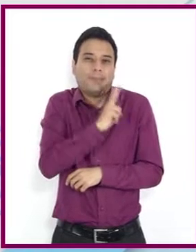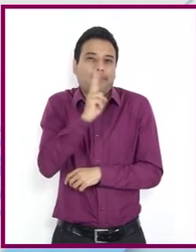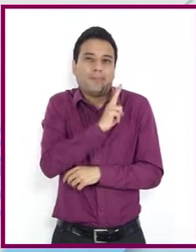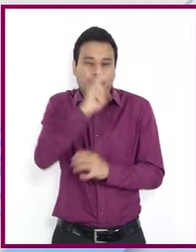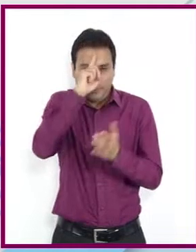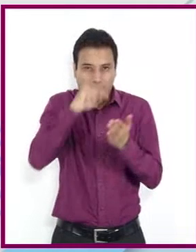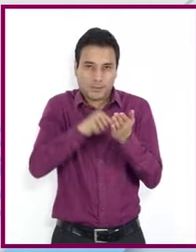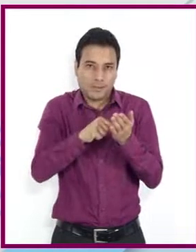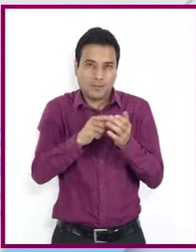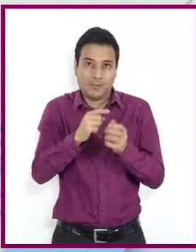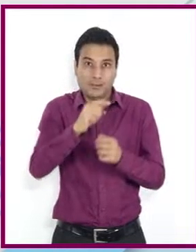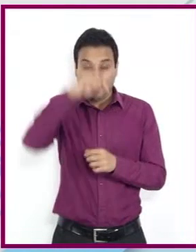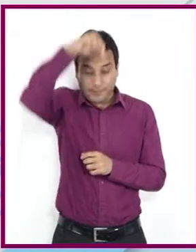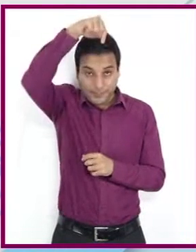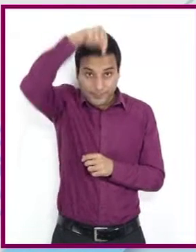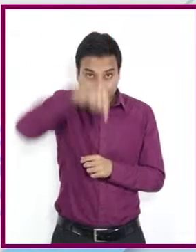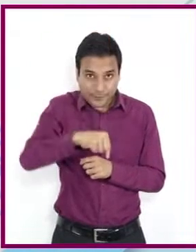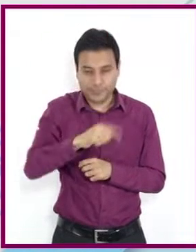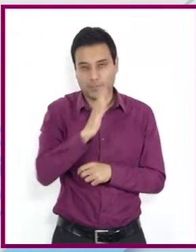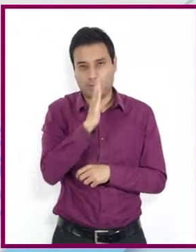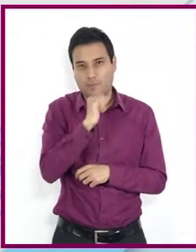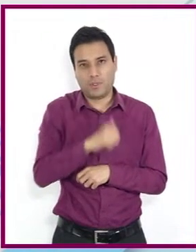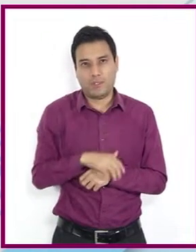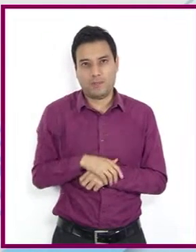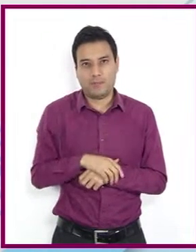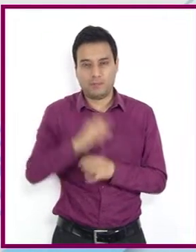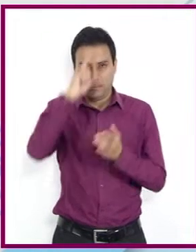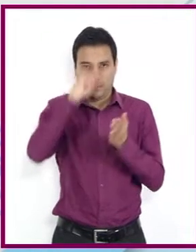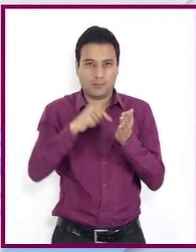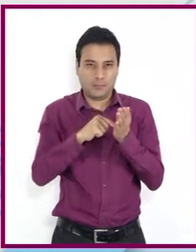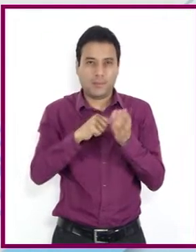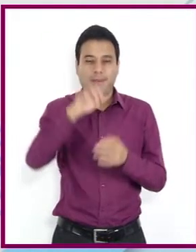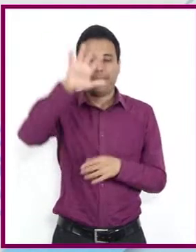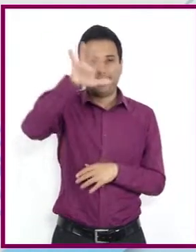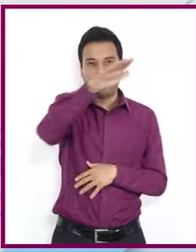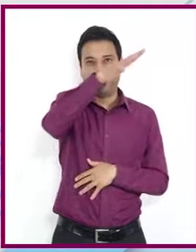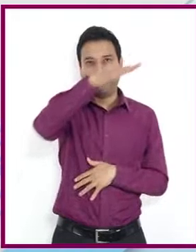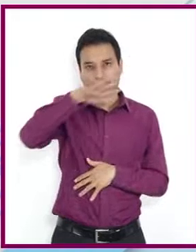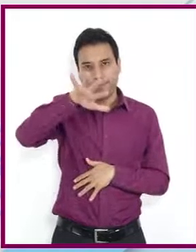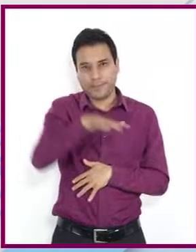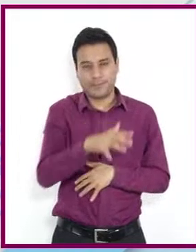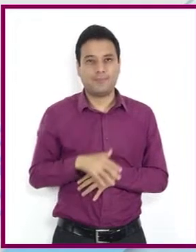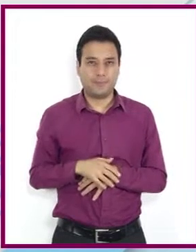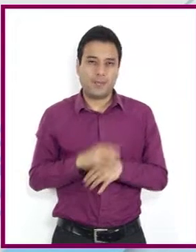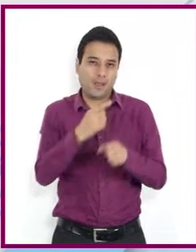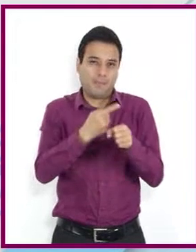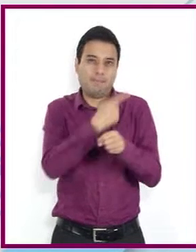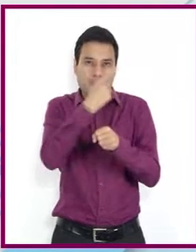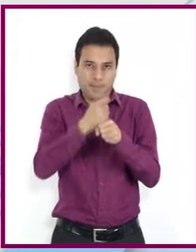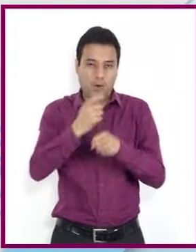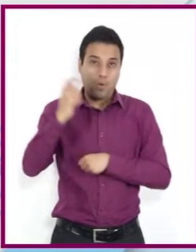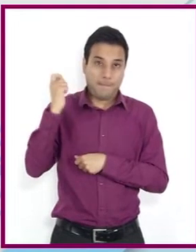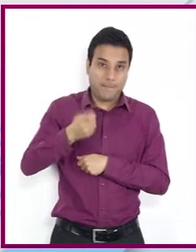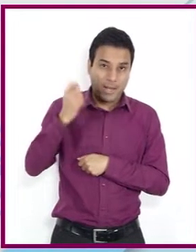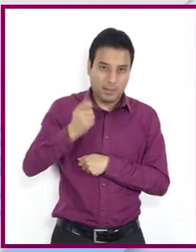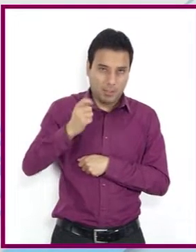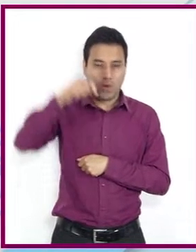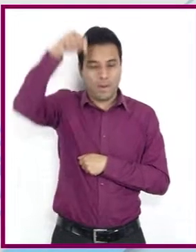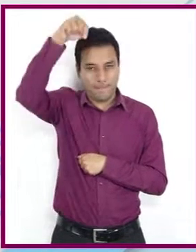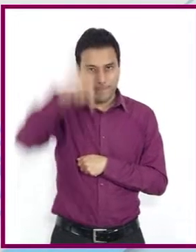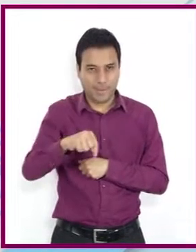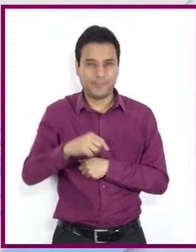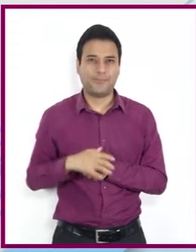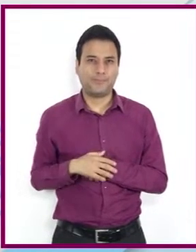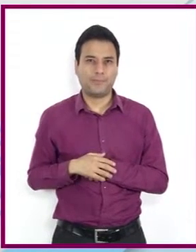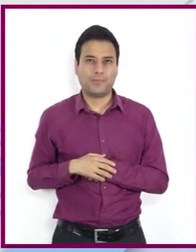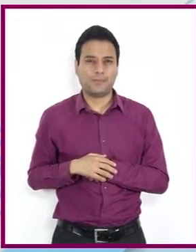pluma caiga en línea recta, por lo que llegará al suelo mucho después que el martillo. Una posible solución